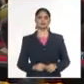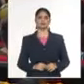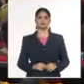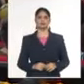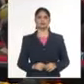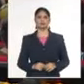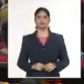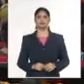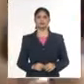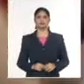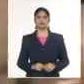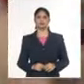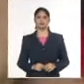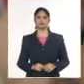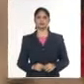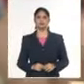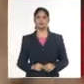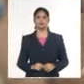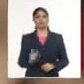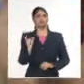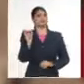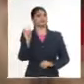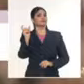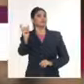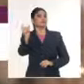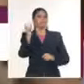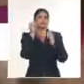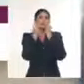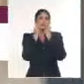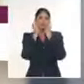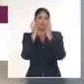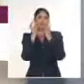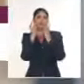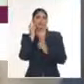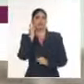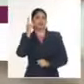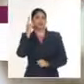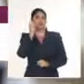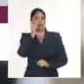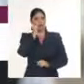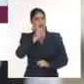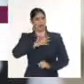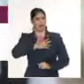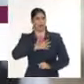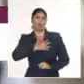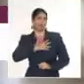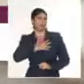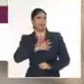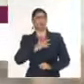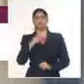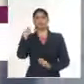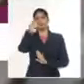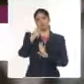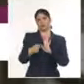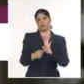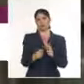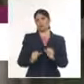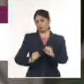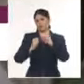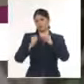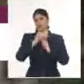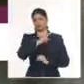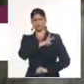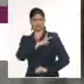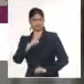La fecha convoca tributo al hombre pueblo infinito, al líder, ese que